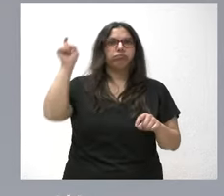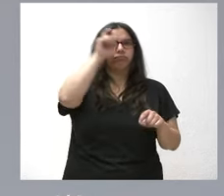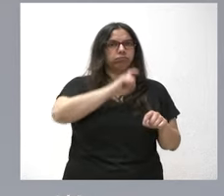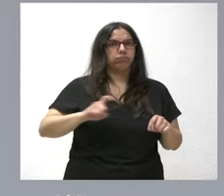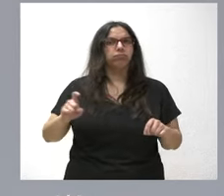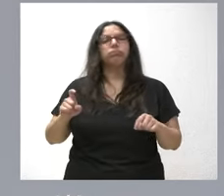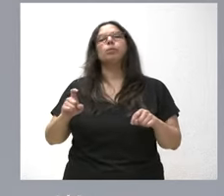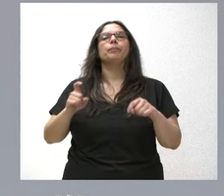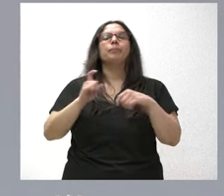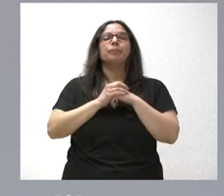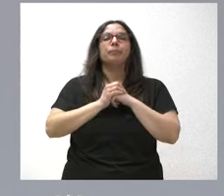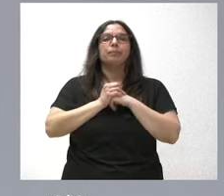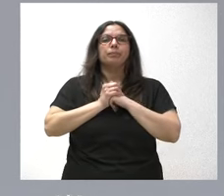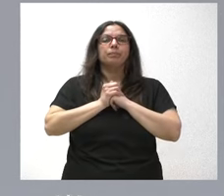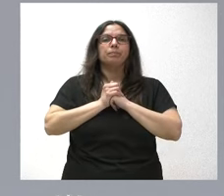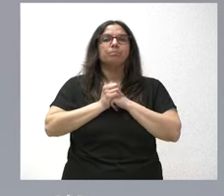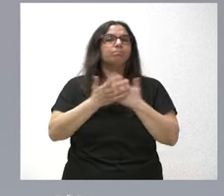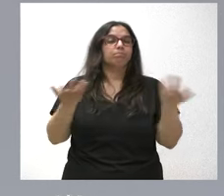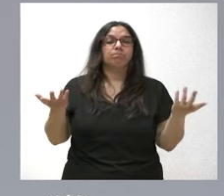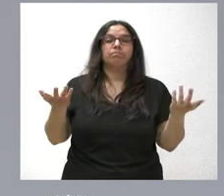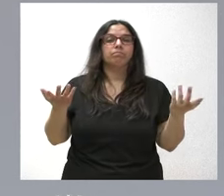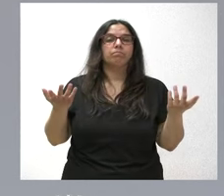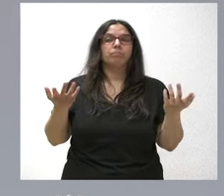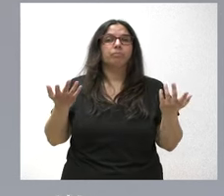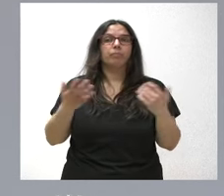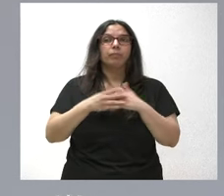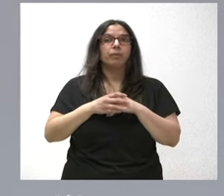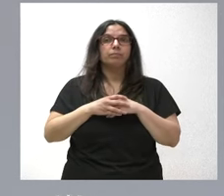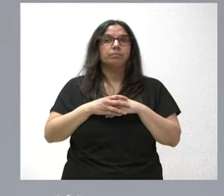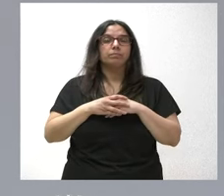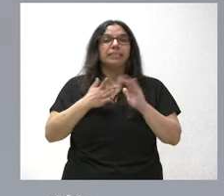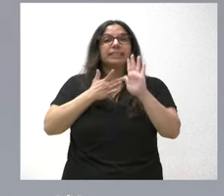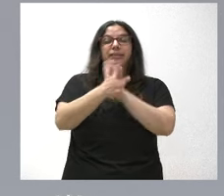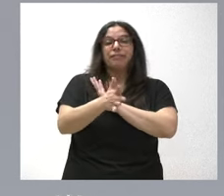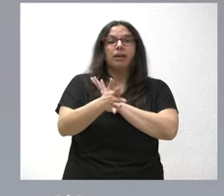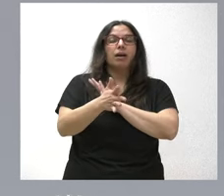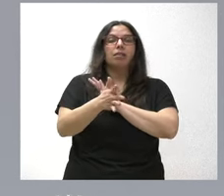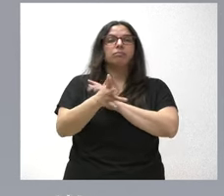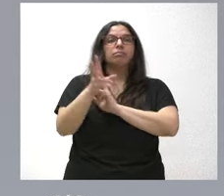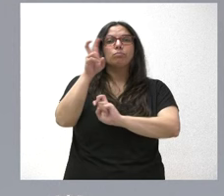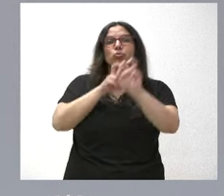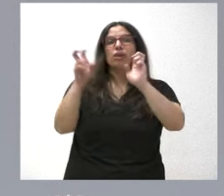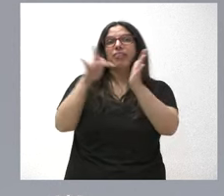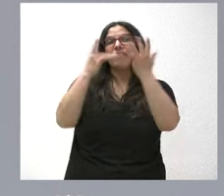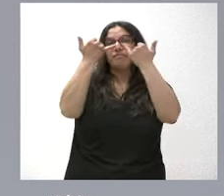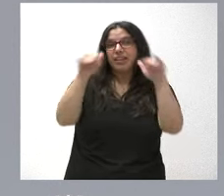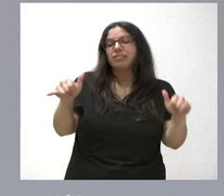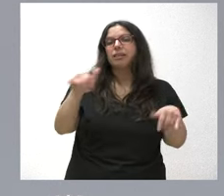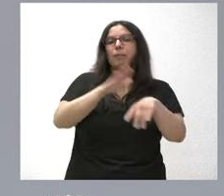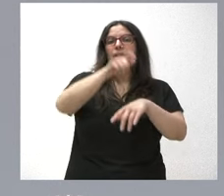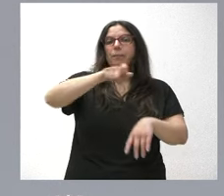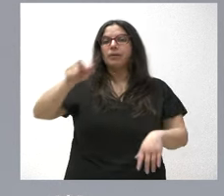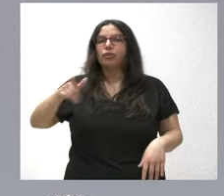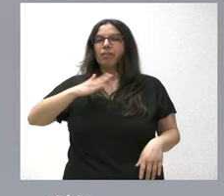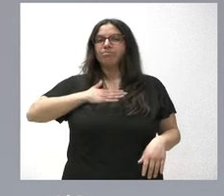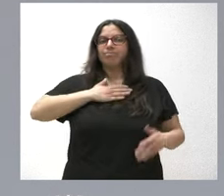11 localidades, bueno, pues básicamente se trata de buscar un día festivo, que los ciudadanos de